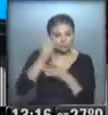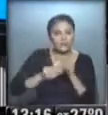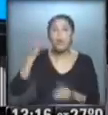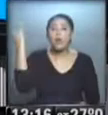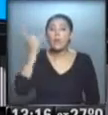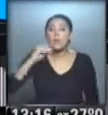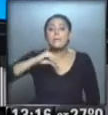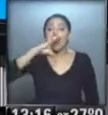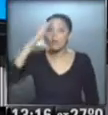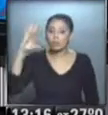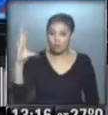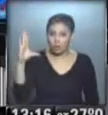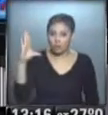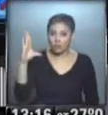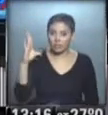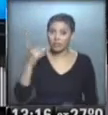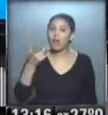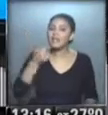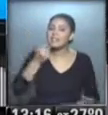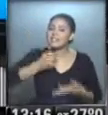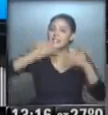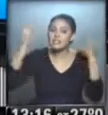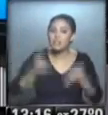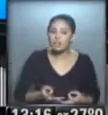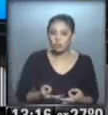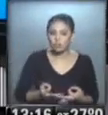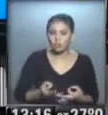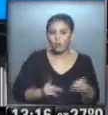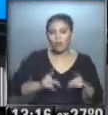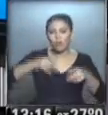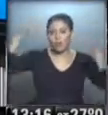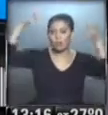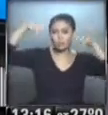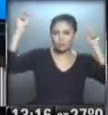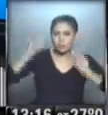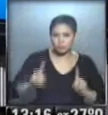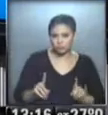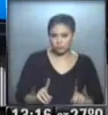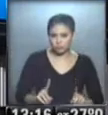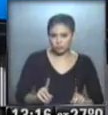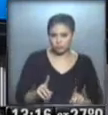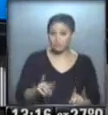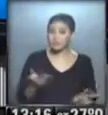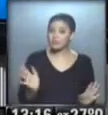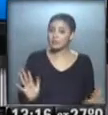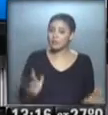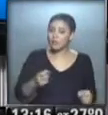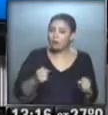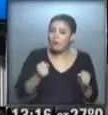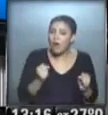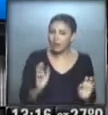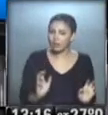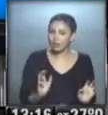el jueves a la madrugada es muy, muy alta la probabilidad de alguna precipitación en forma muy